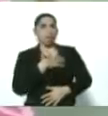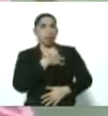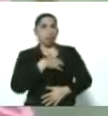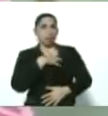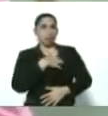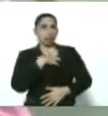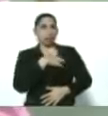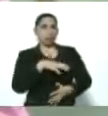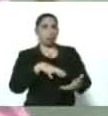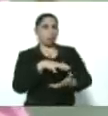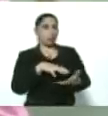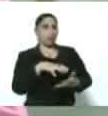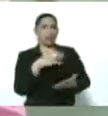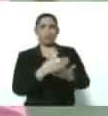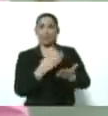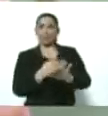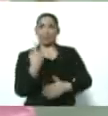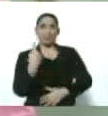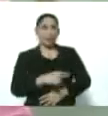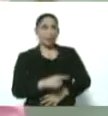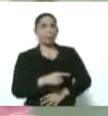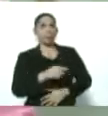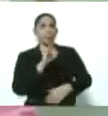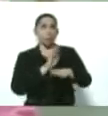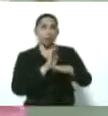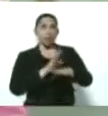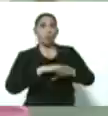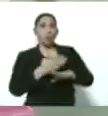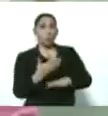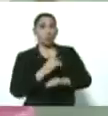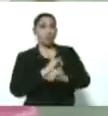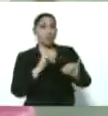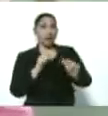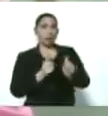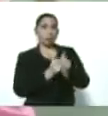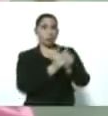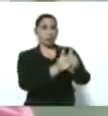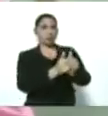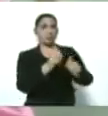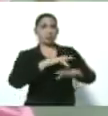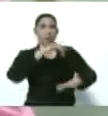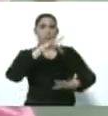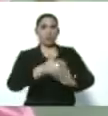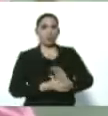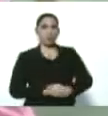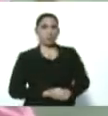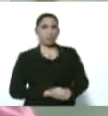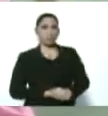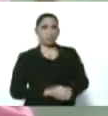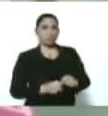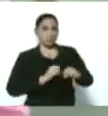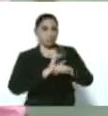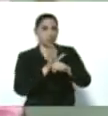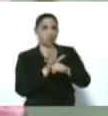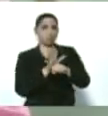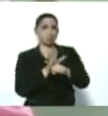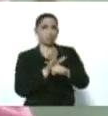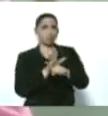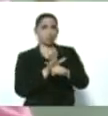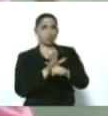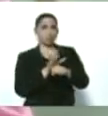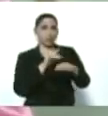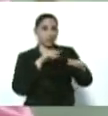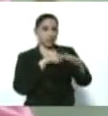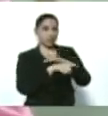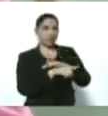siempre tenemos mucho cuidado porque tiene una causa de acompañamiento de gravedad del COVID-19. Entró por